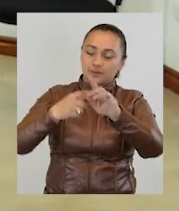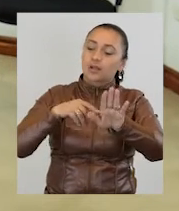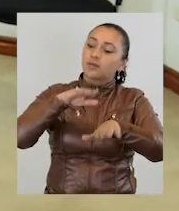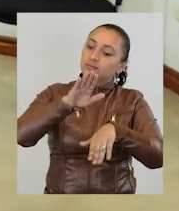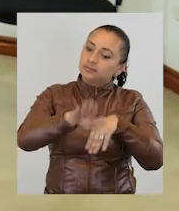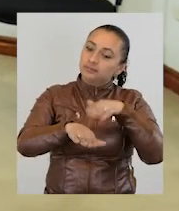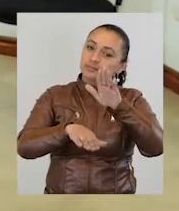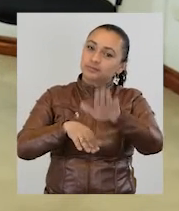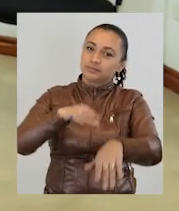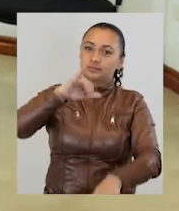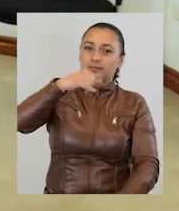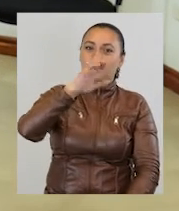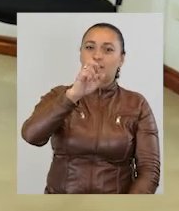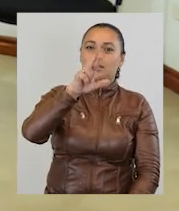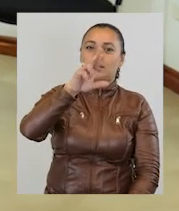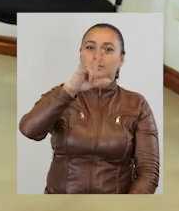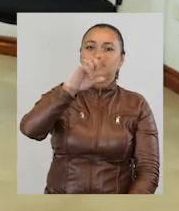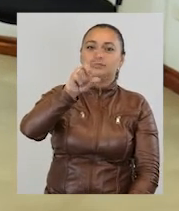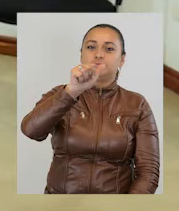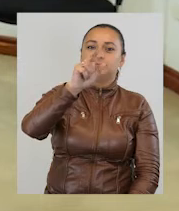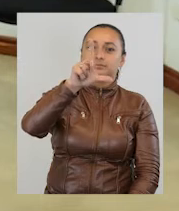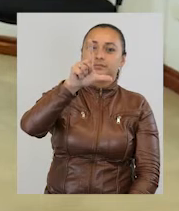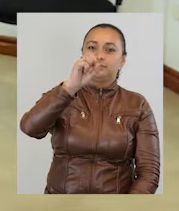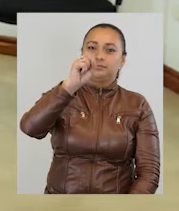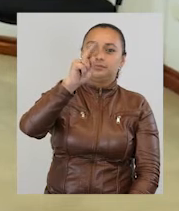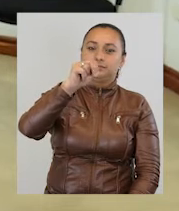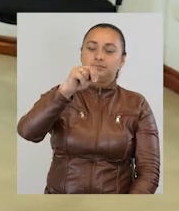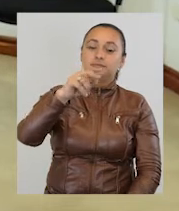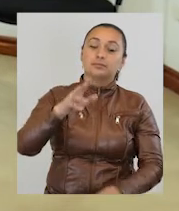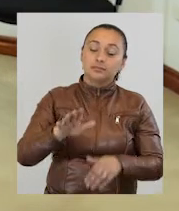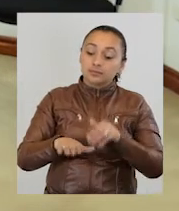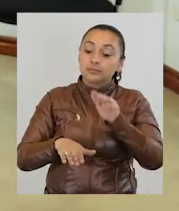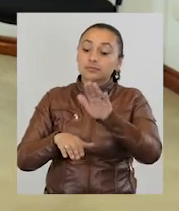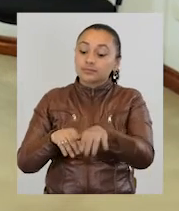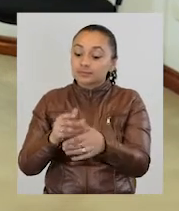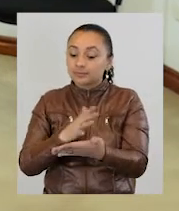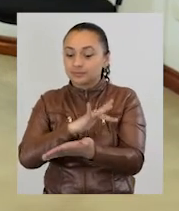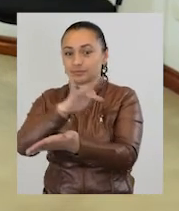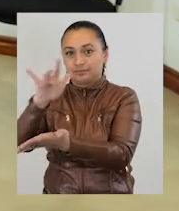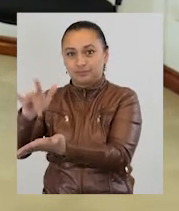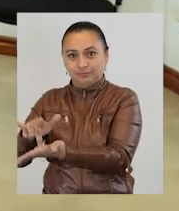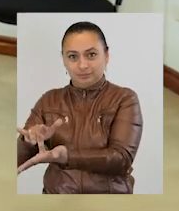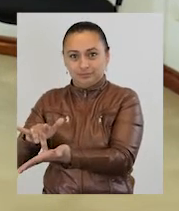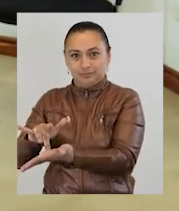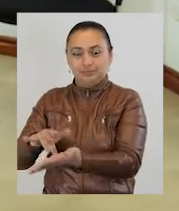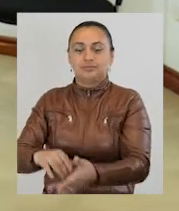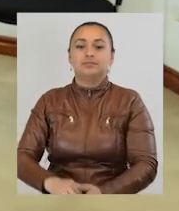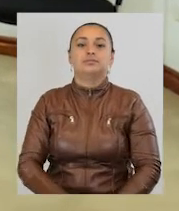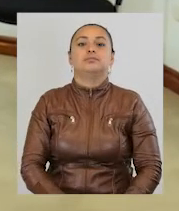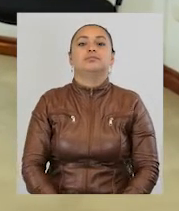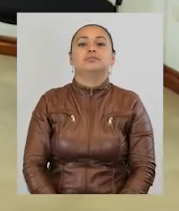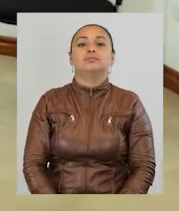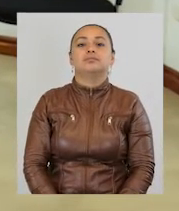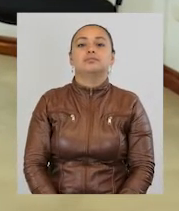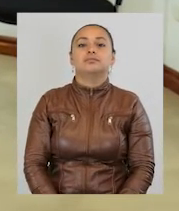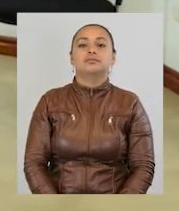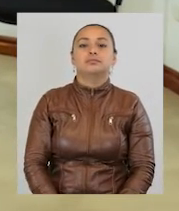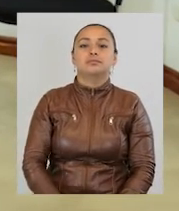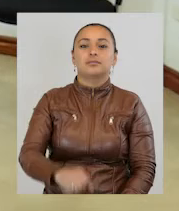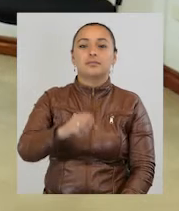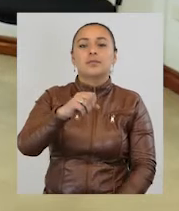se dirige a Jerusalén, tierra de Pascua y tierra que es punto de partida para la misión.